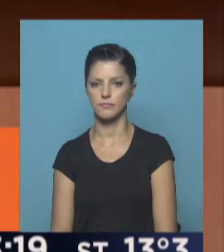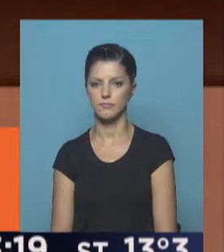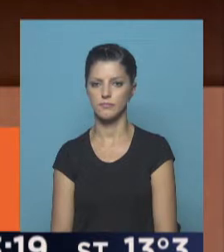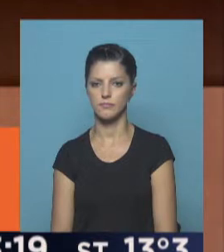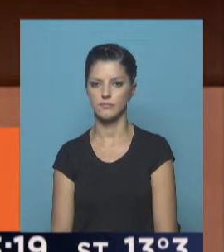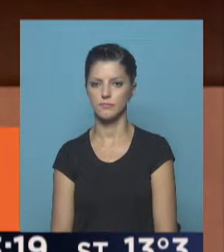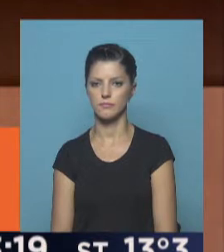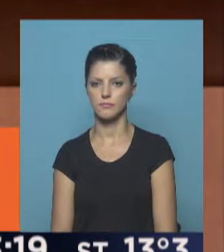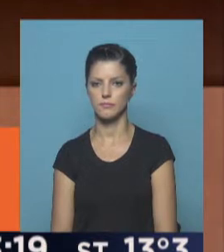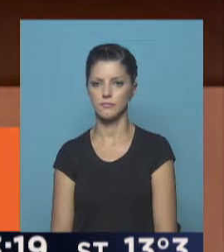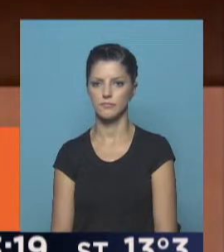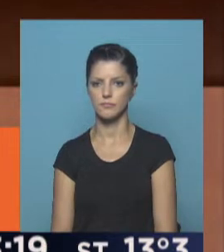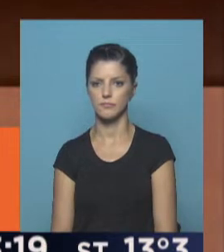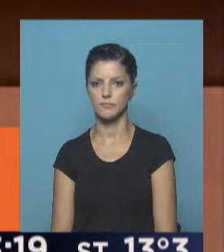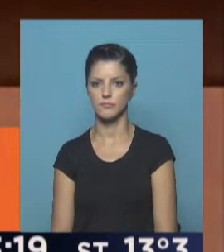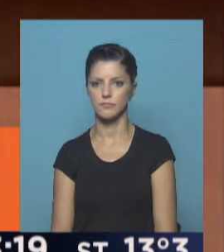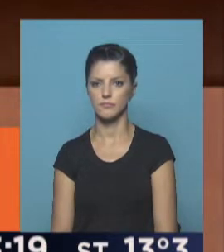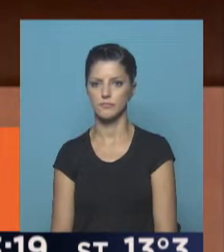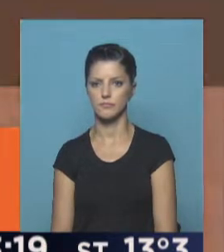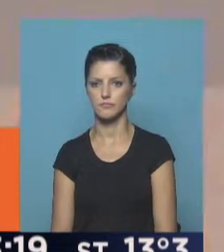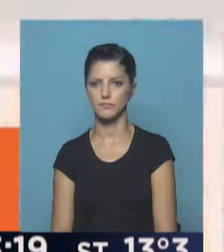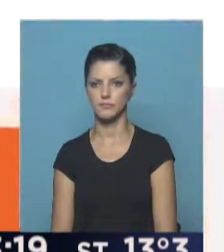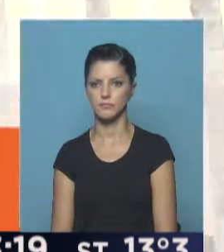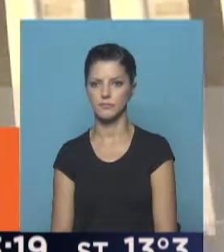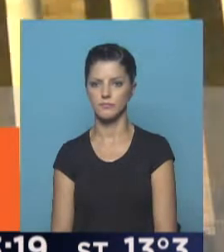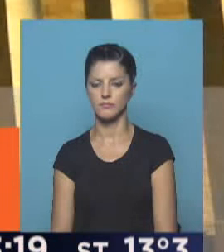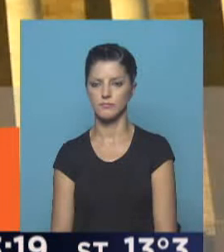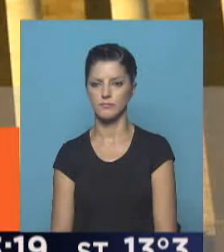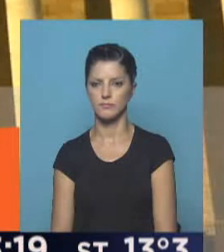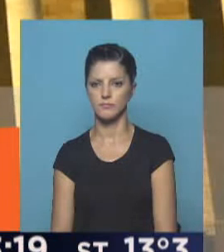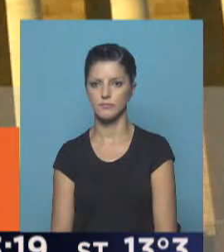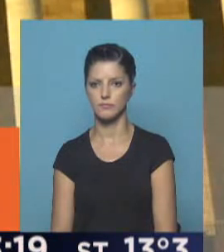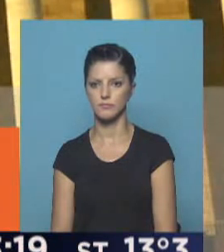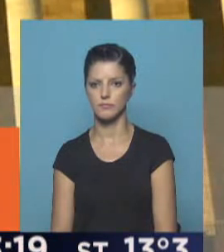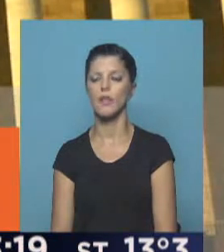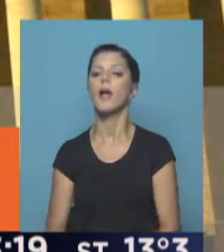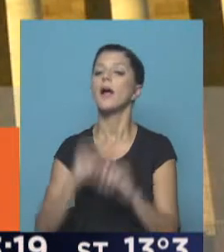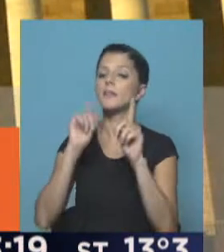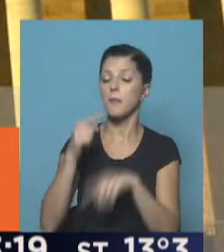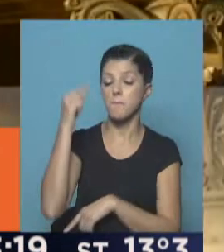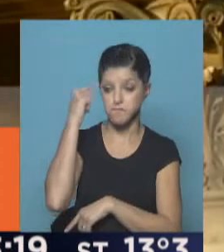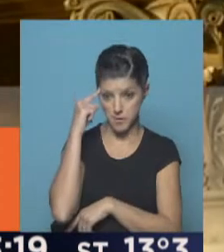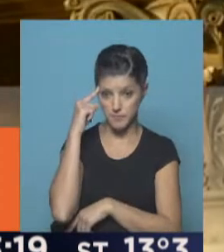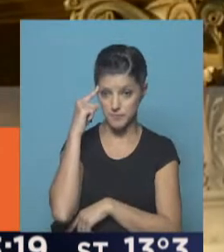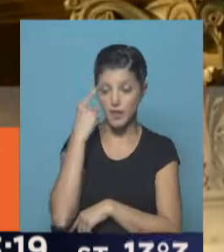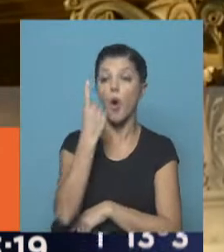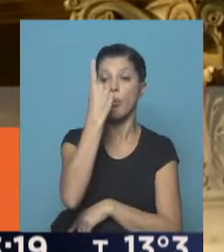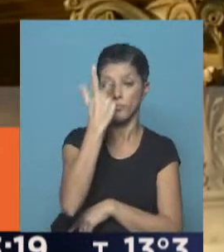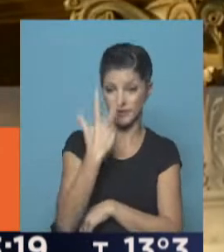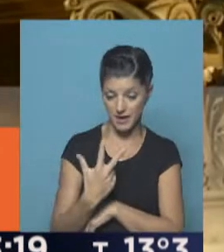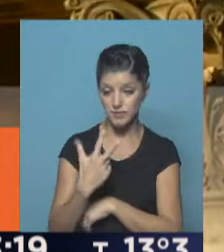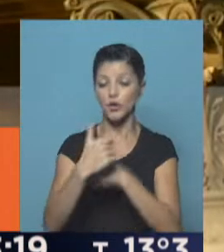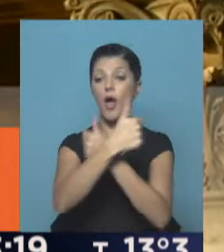public. Le déni de réalité. Planea además reducir en un tercio el